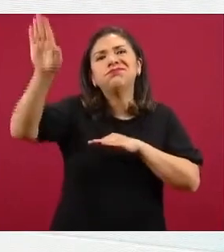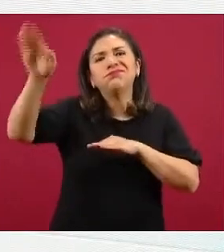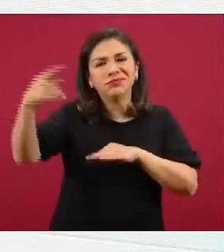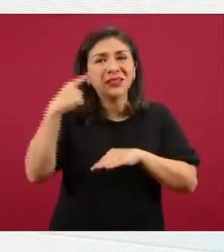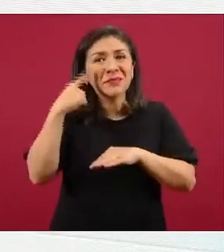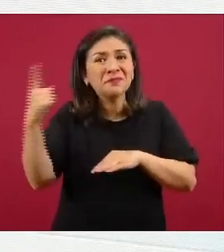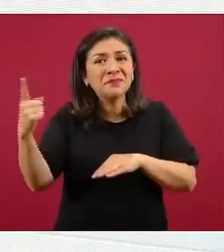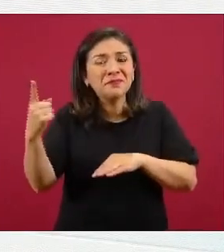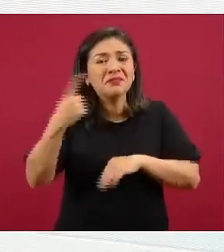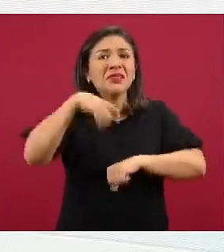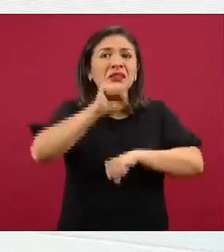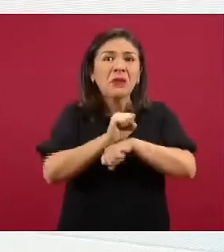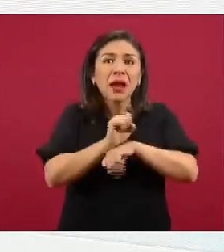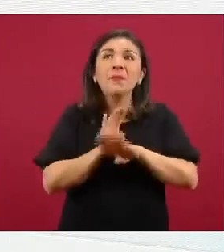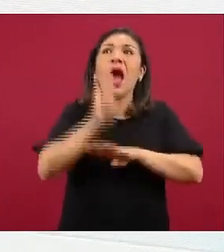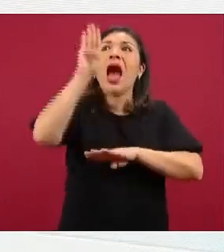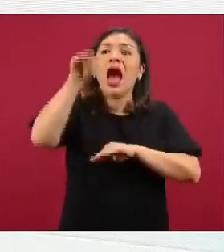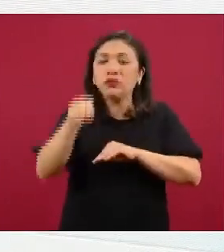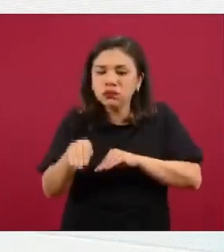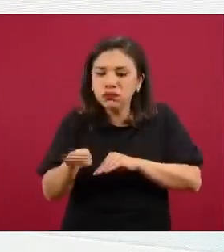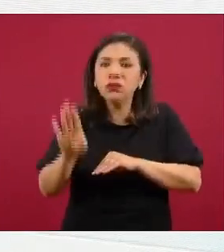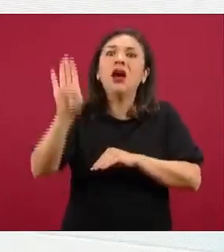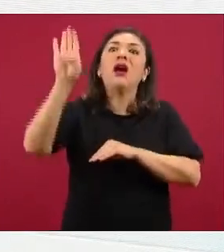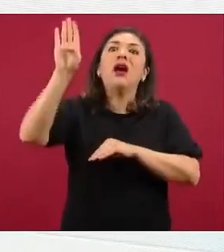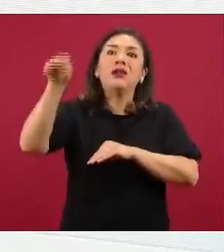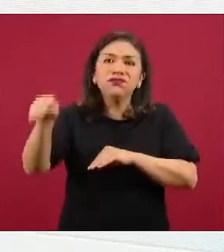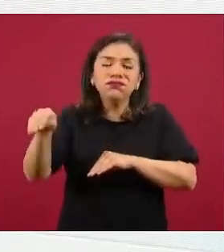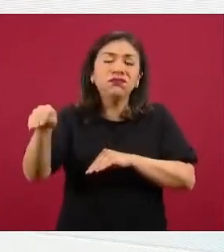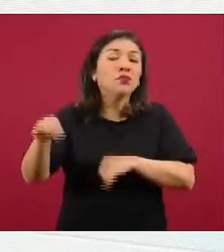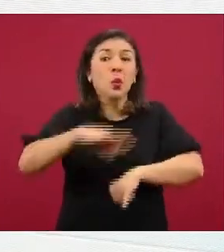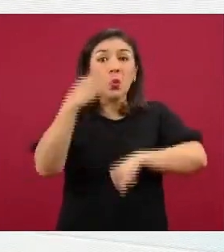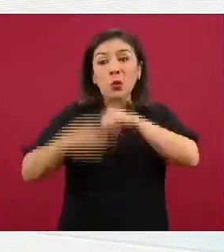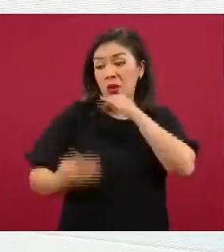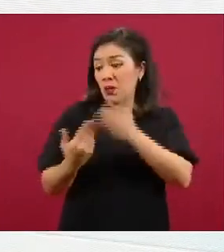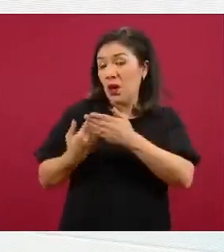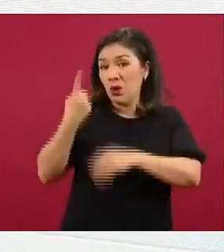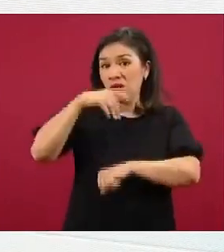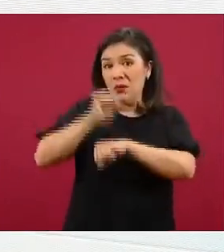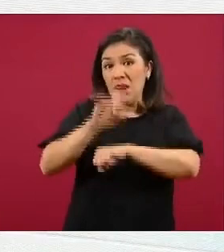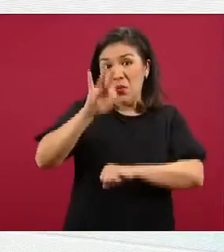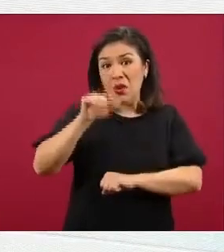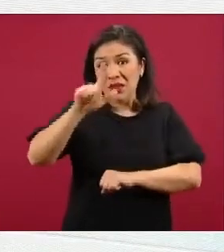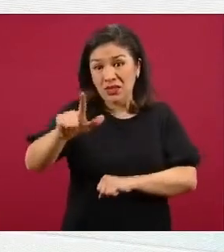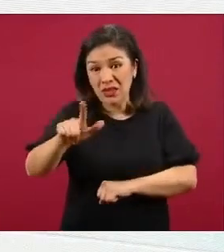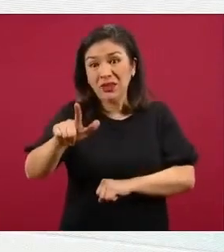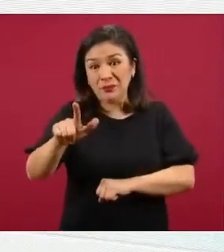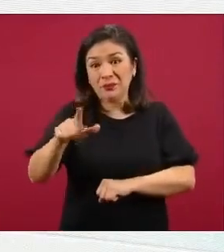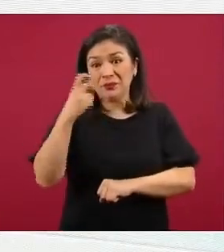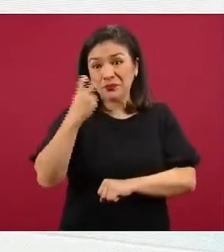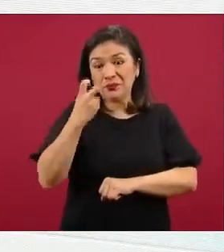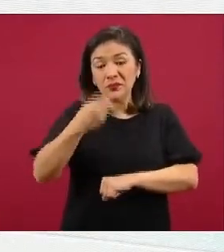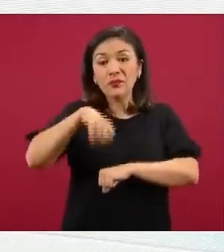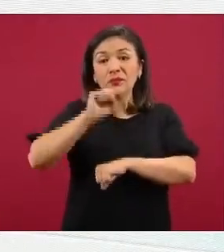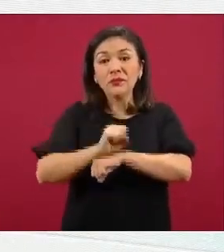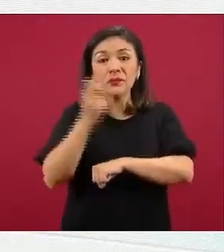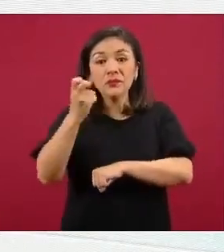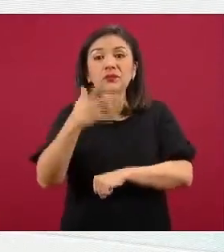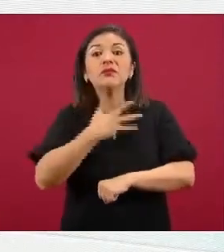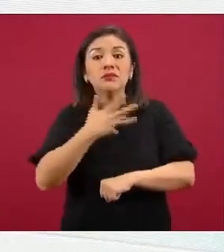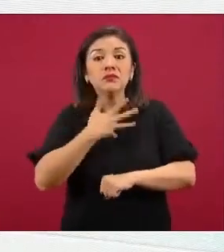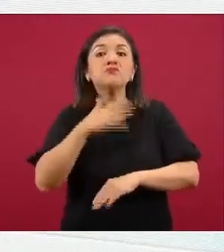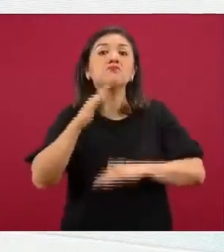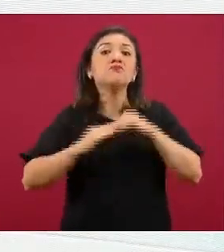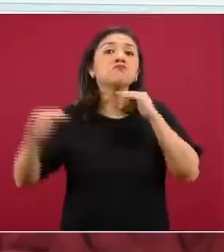estimados. En alguna semana hubo un pequeño descenso, y en la última semana, la semana 47 con respecto a la 46, tenemos